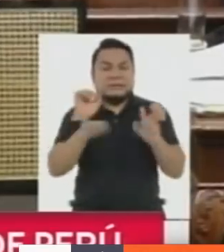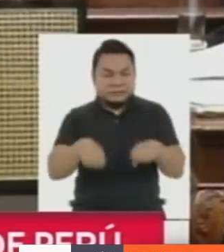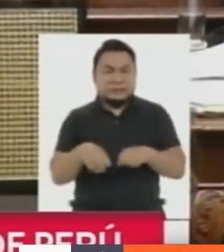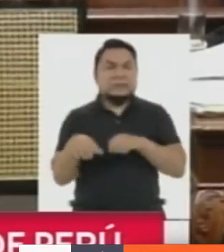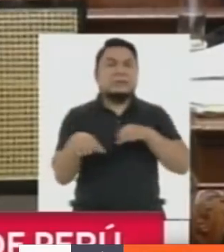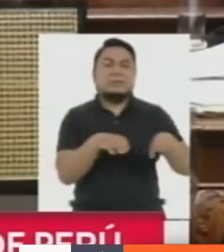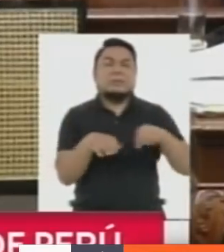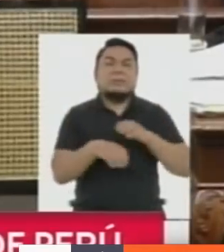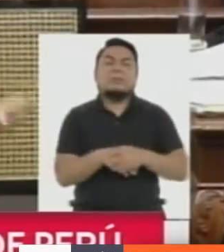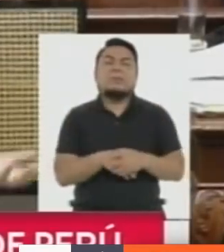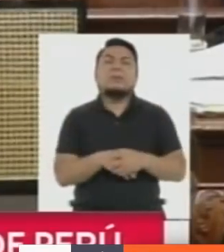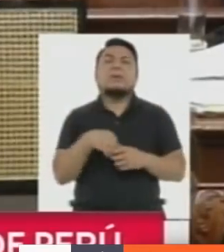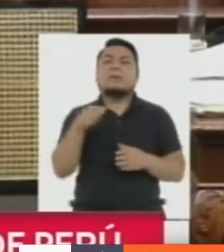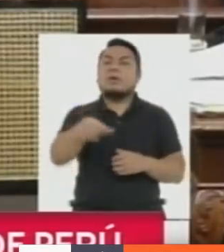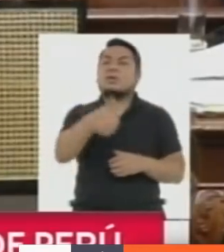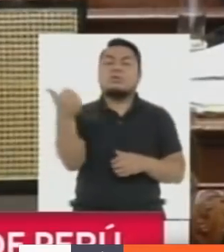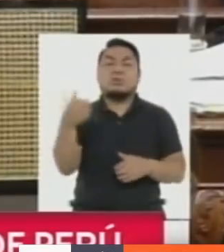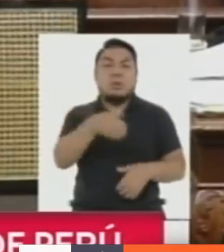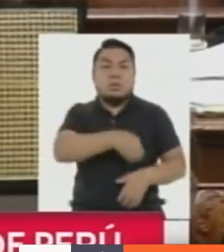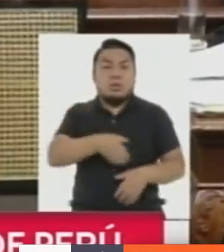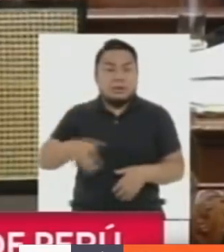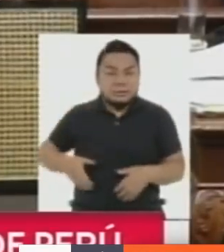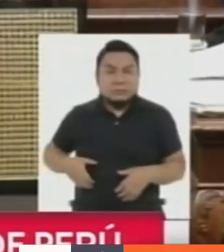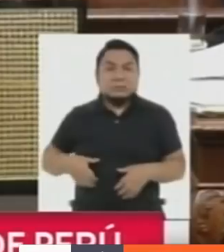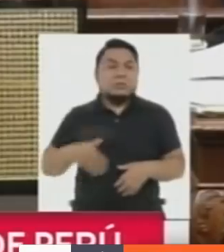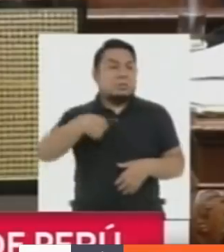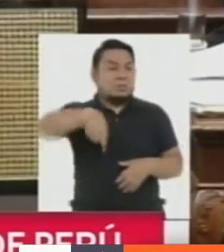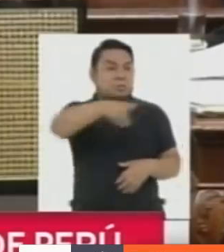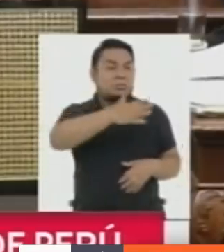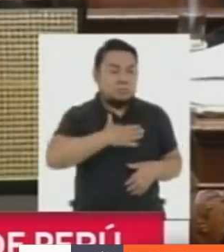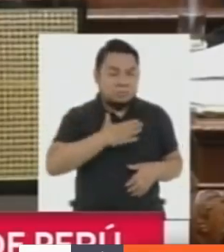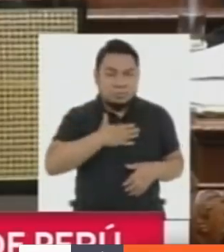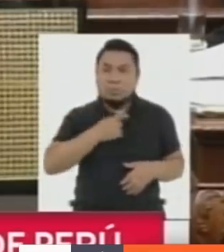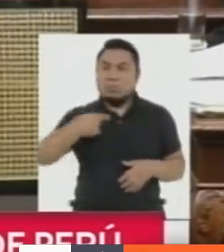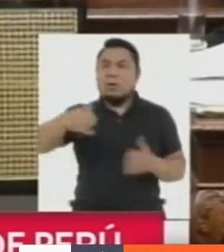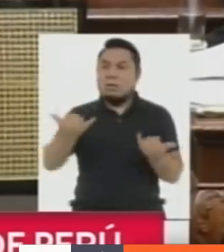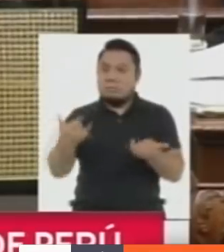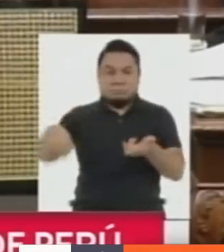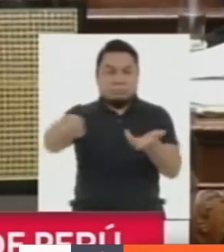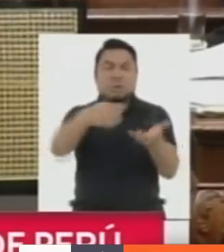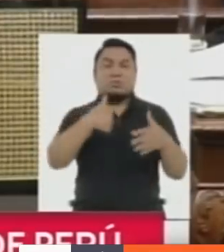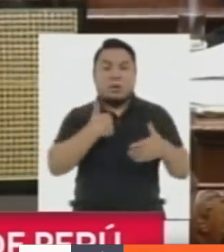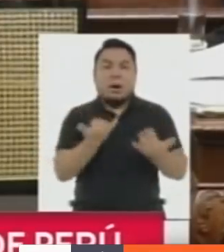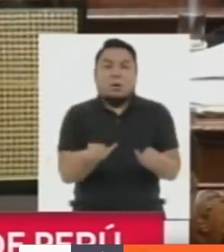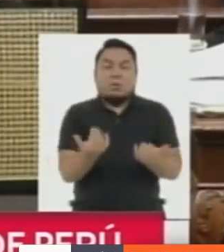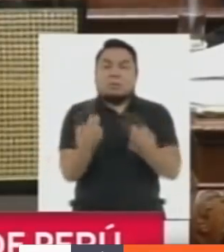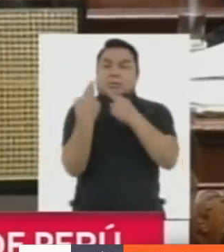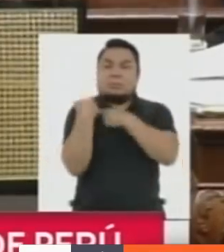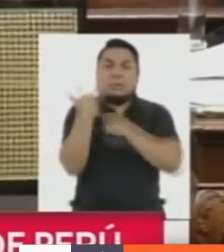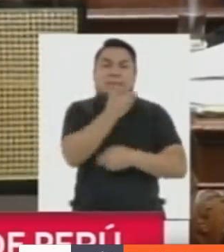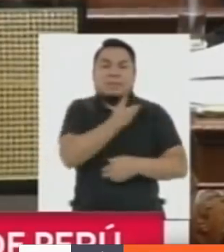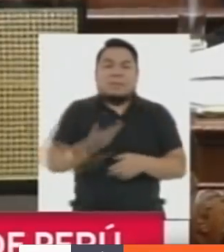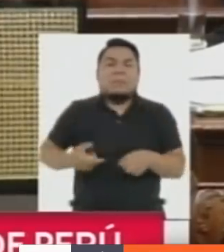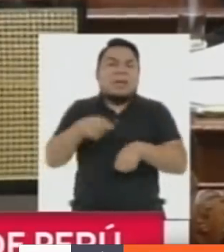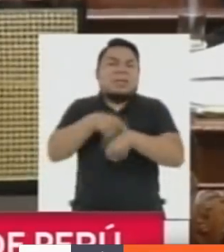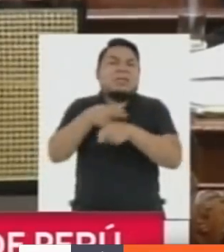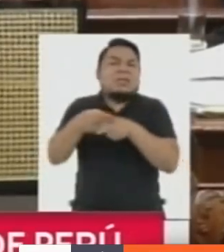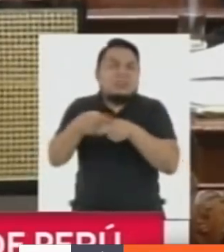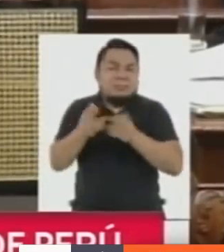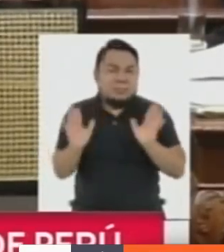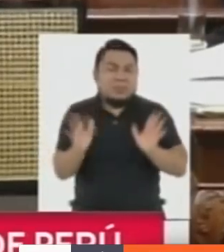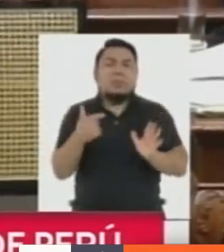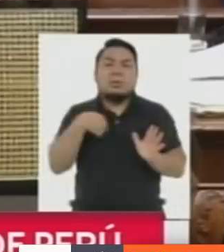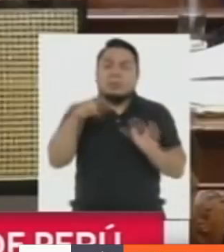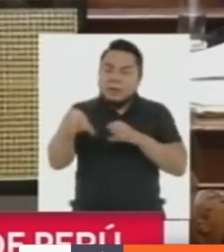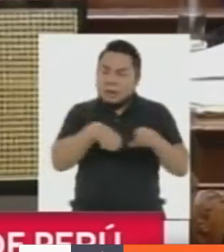los otros congresistas y yo ahora la asumir esta presidencia temporal cumplir con